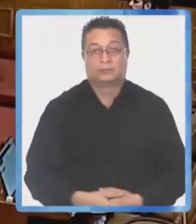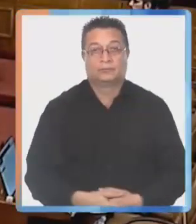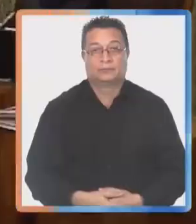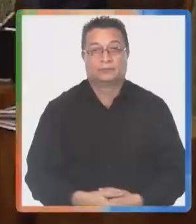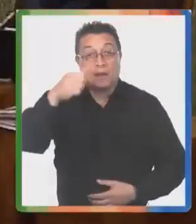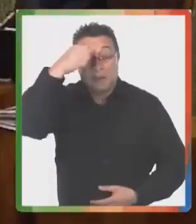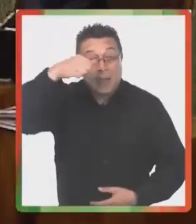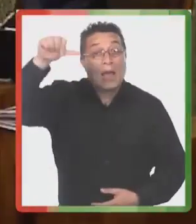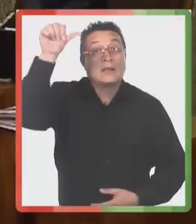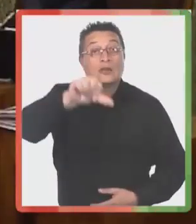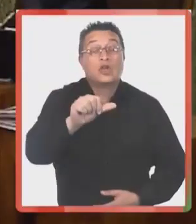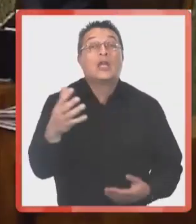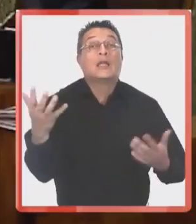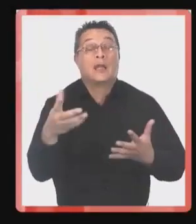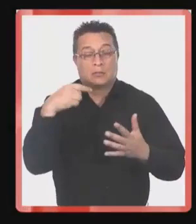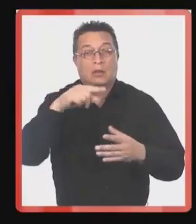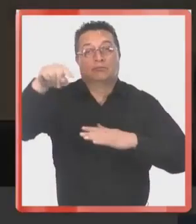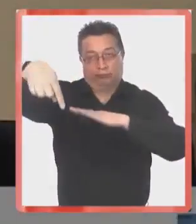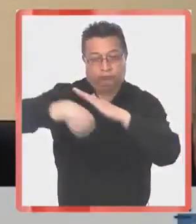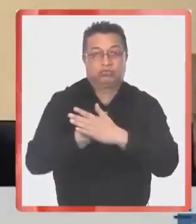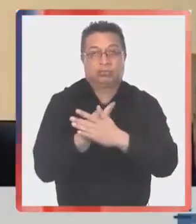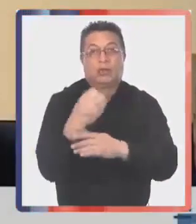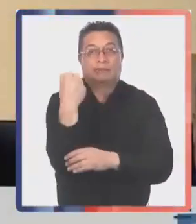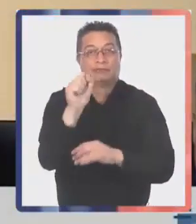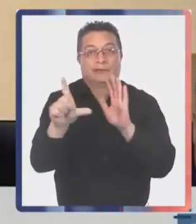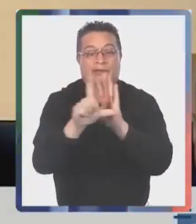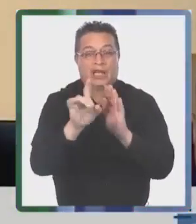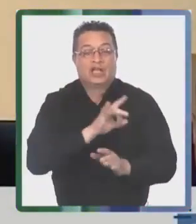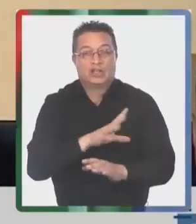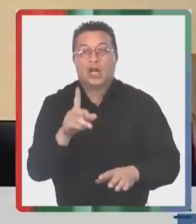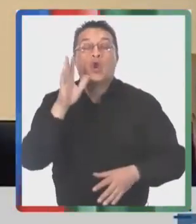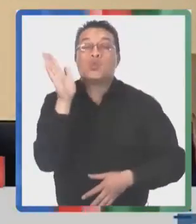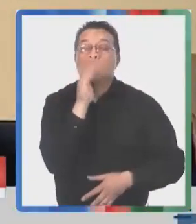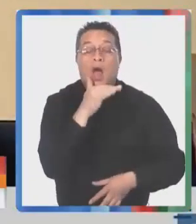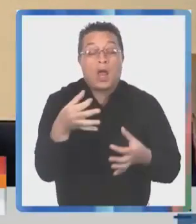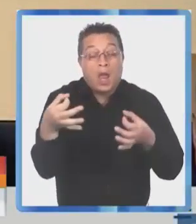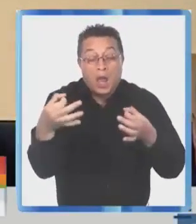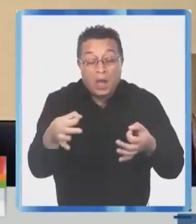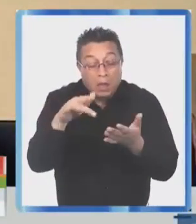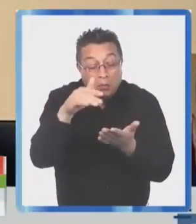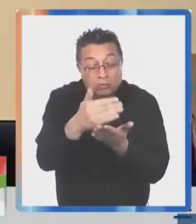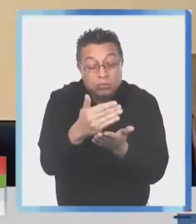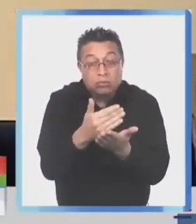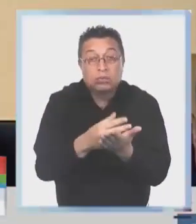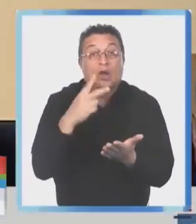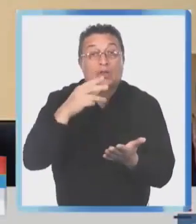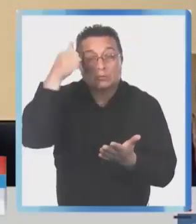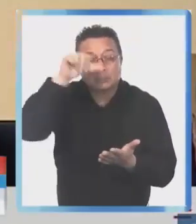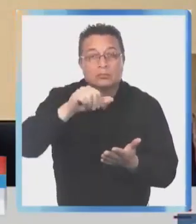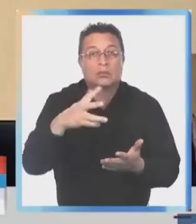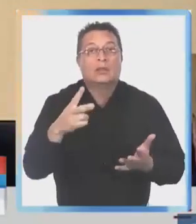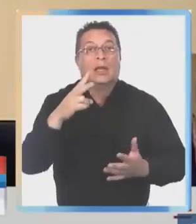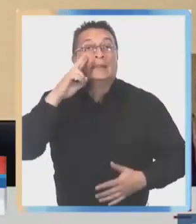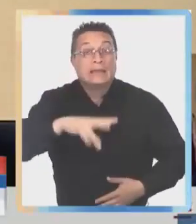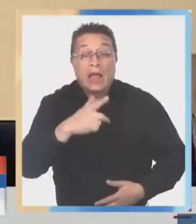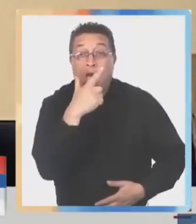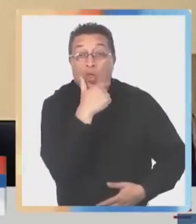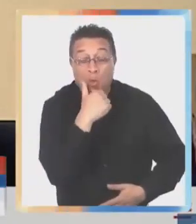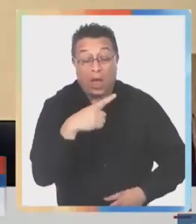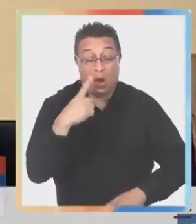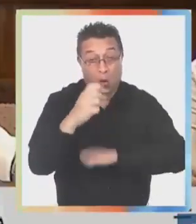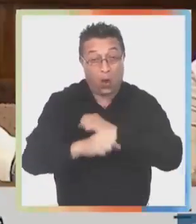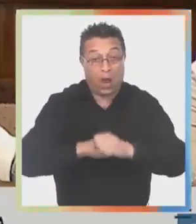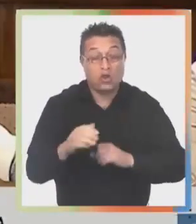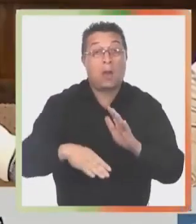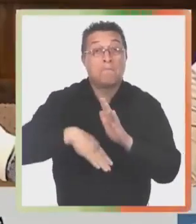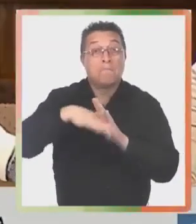interpelación. ¿Qué sanción debe haber para quien ingrese ilegalmente a Chile y no tiene antecedentes